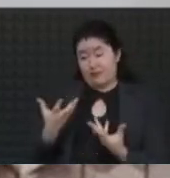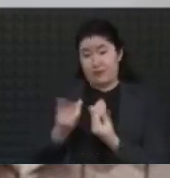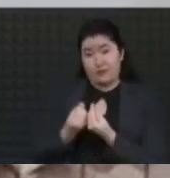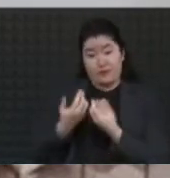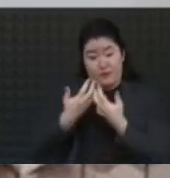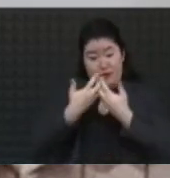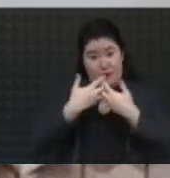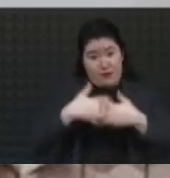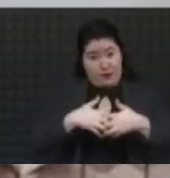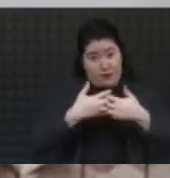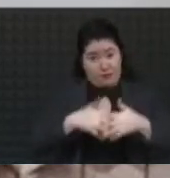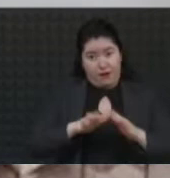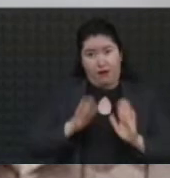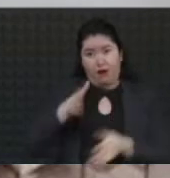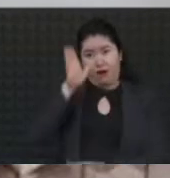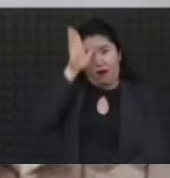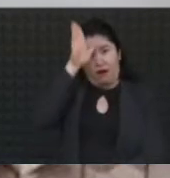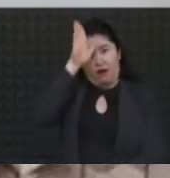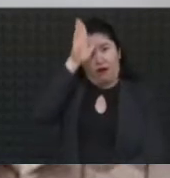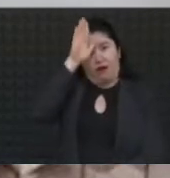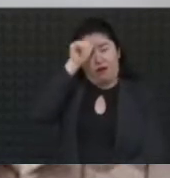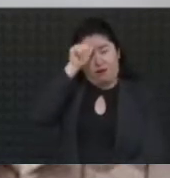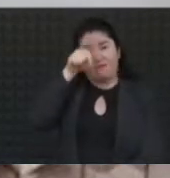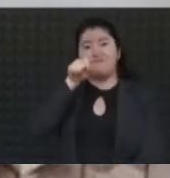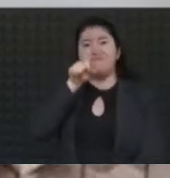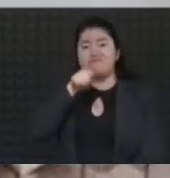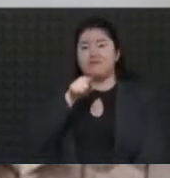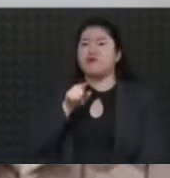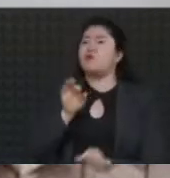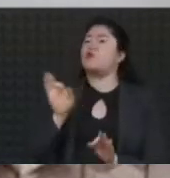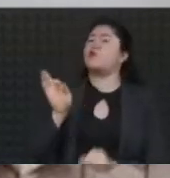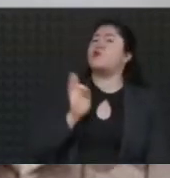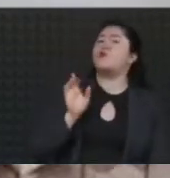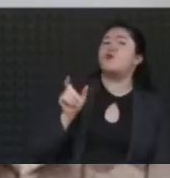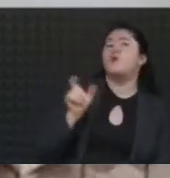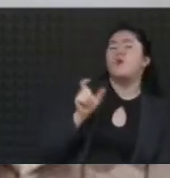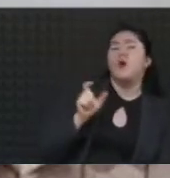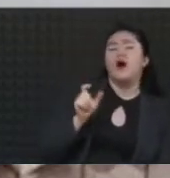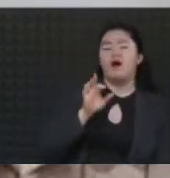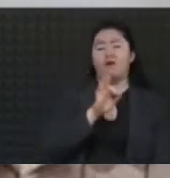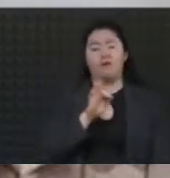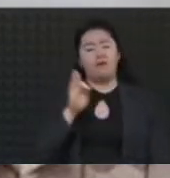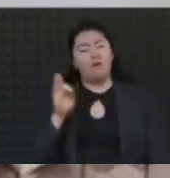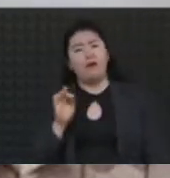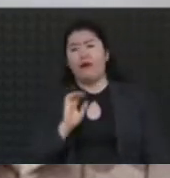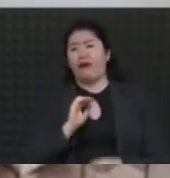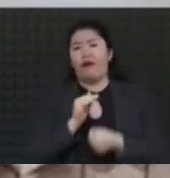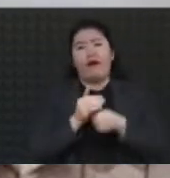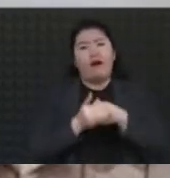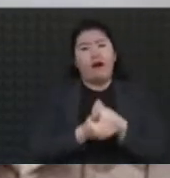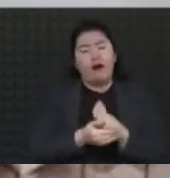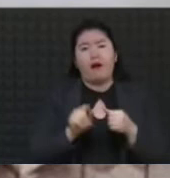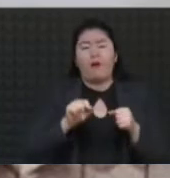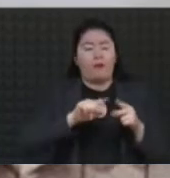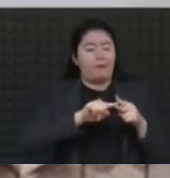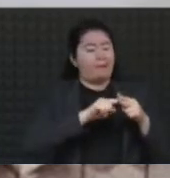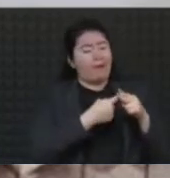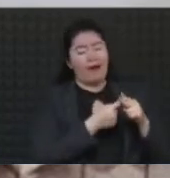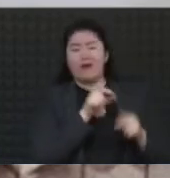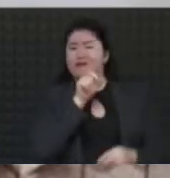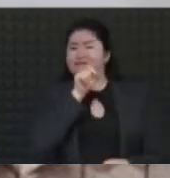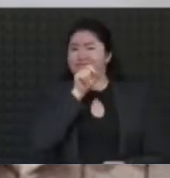empresas para poder tener claramente los alcances, las fechas de elaboración de la